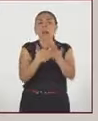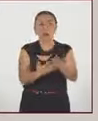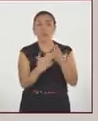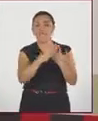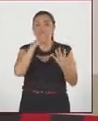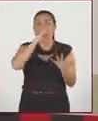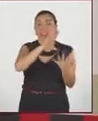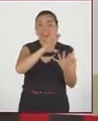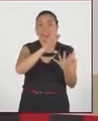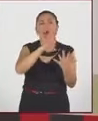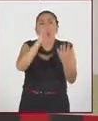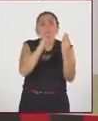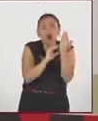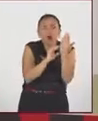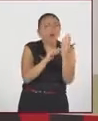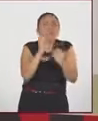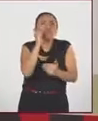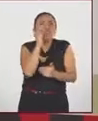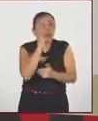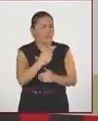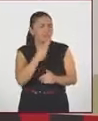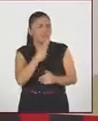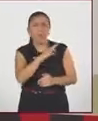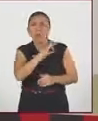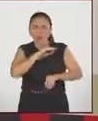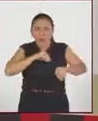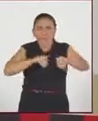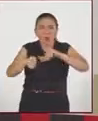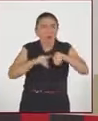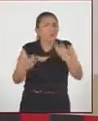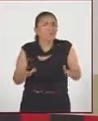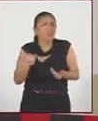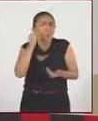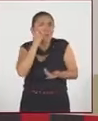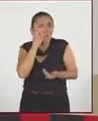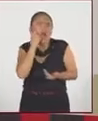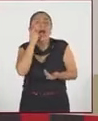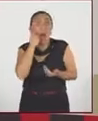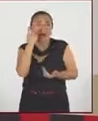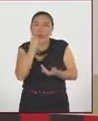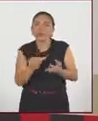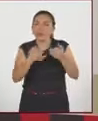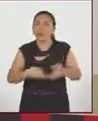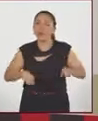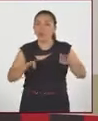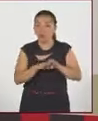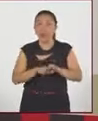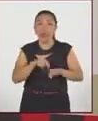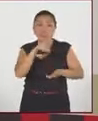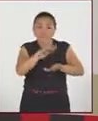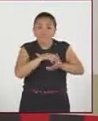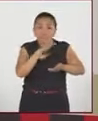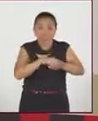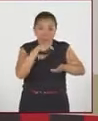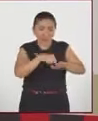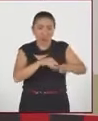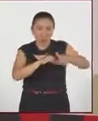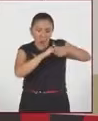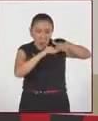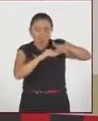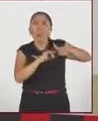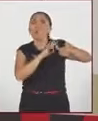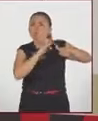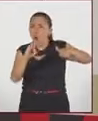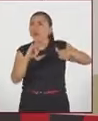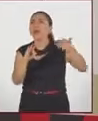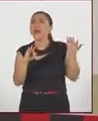todas funcionan, tienen la capacidad de movilidad y todo. Entonces, básicamente, mientras el pie plano sea flexible, es